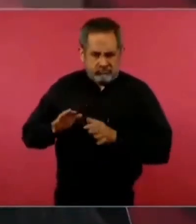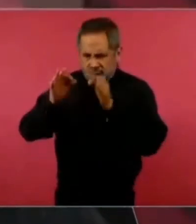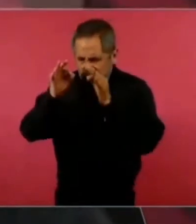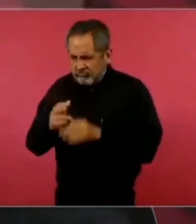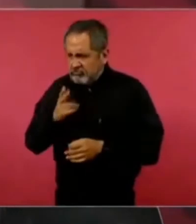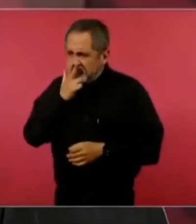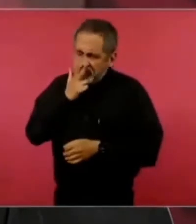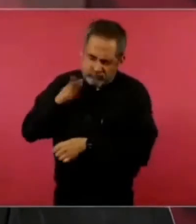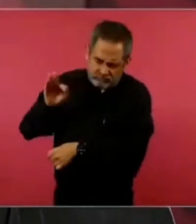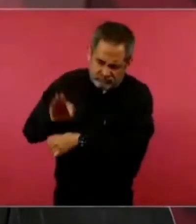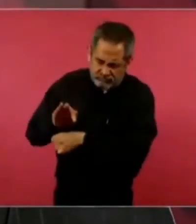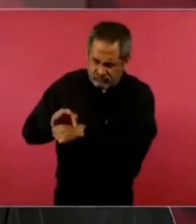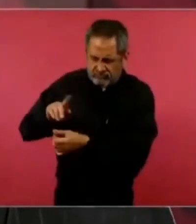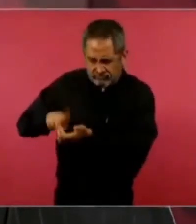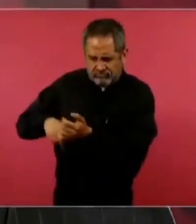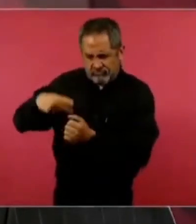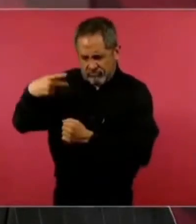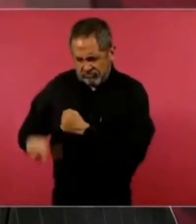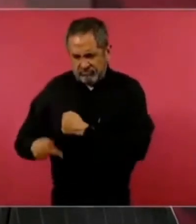nacionalista,